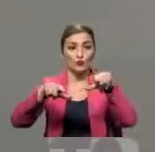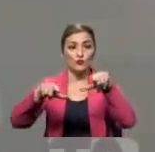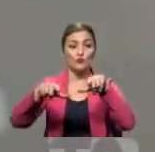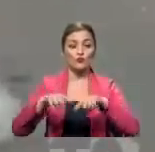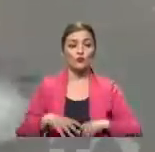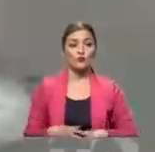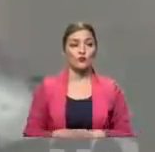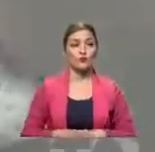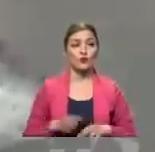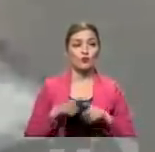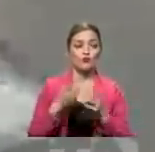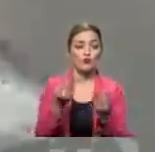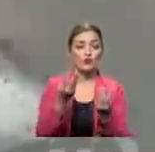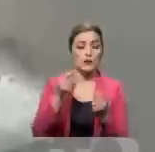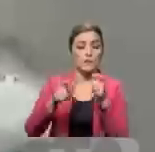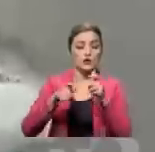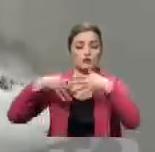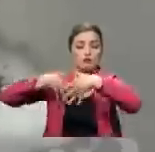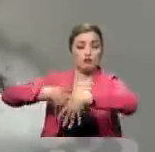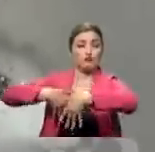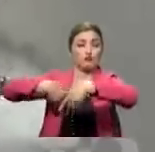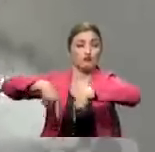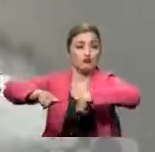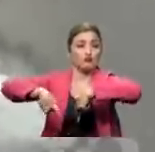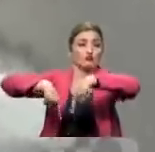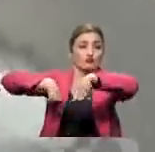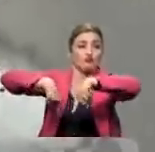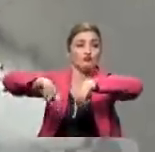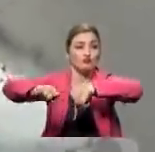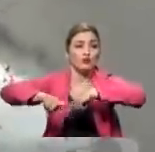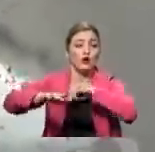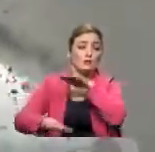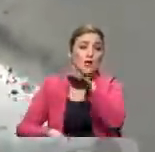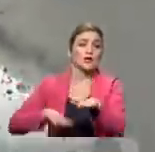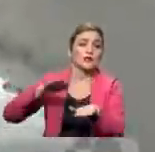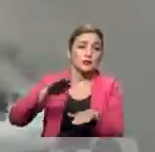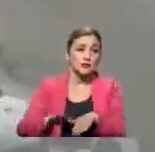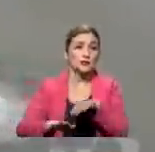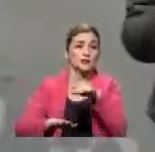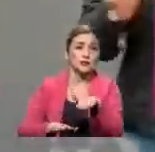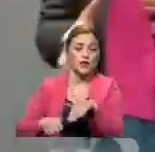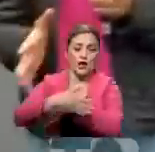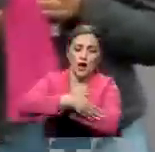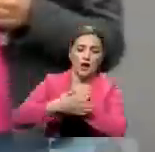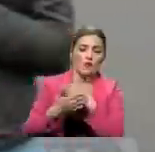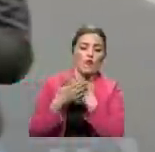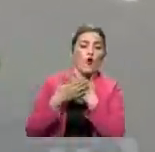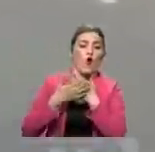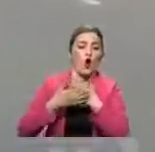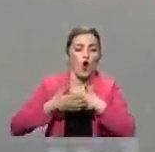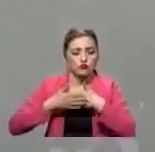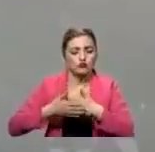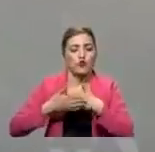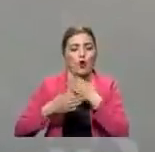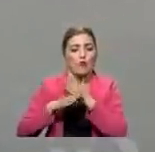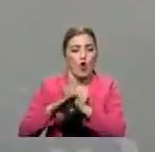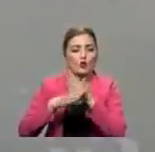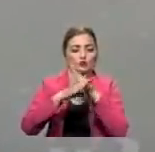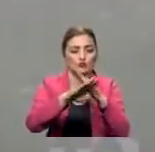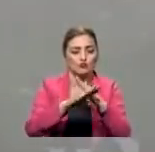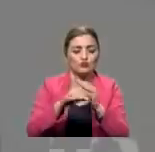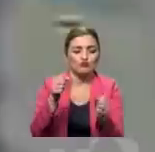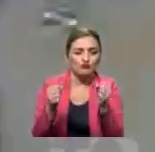sector. Varias personas se movilizan, como yo lo decía, a pie debido a los cierres viales que existen y también